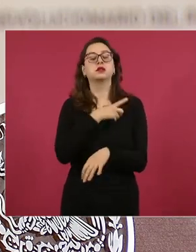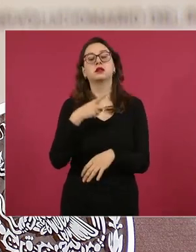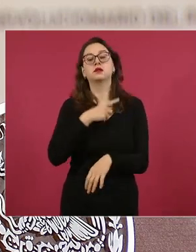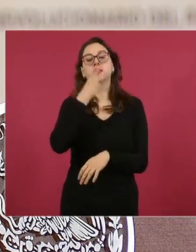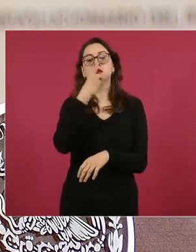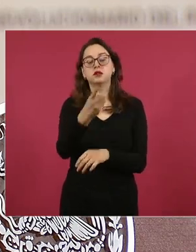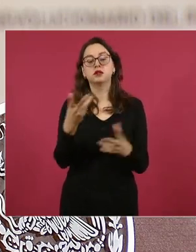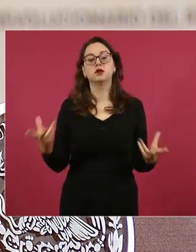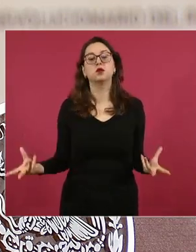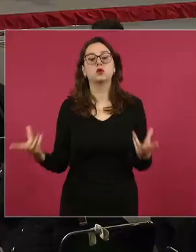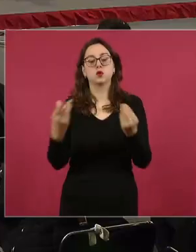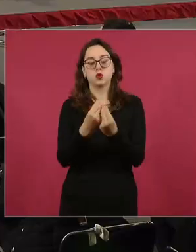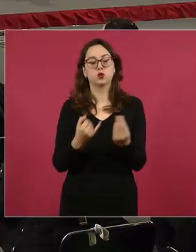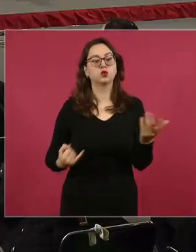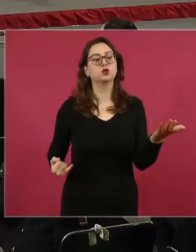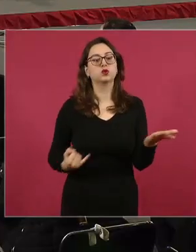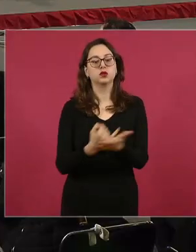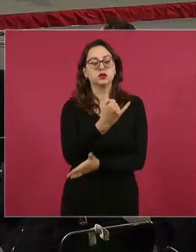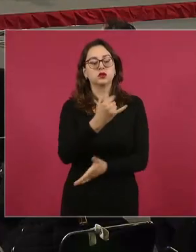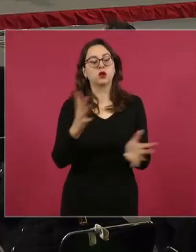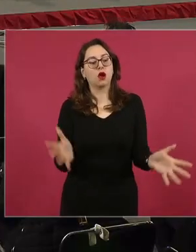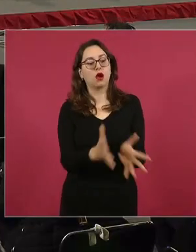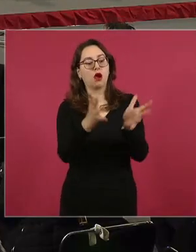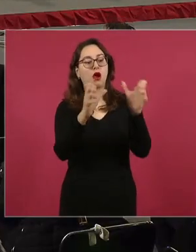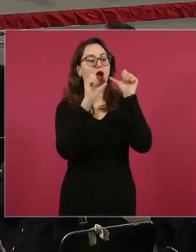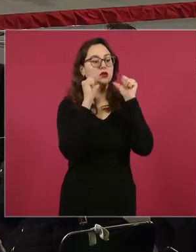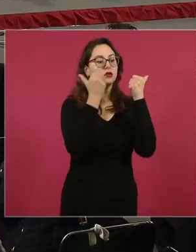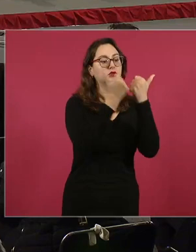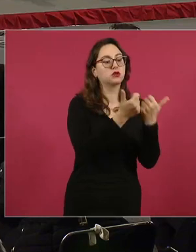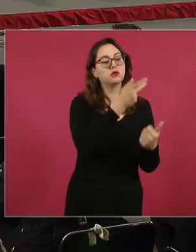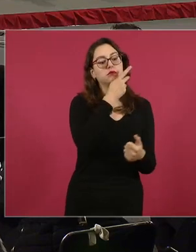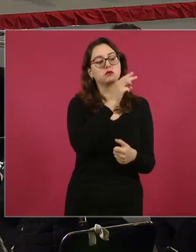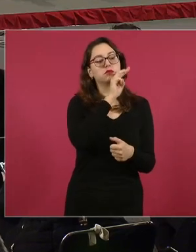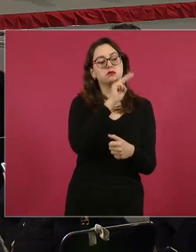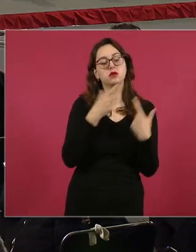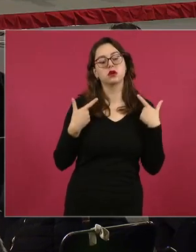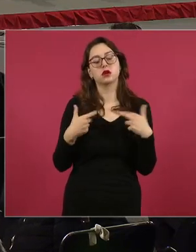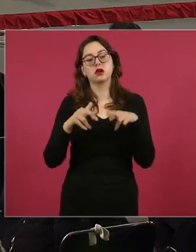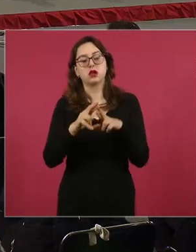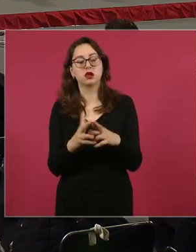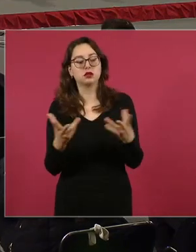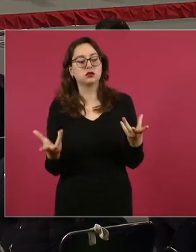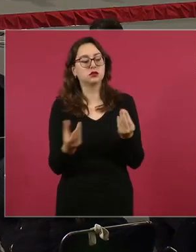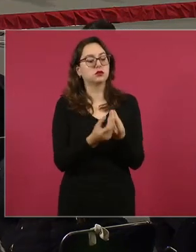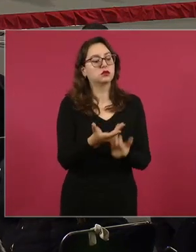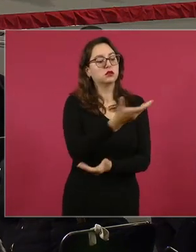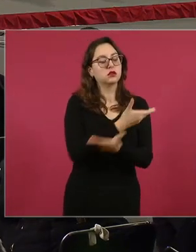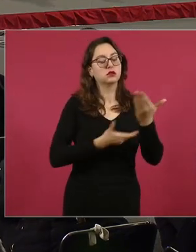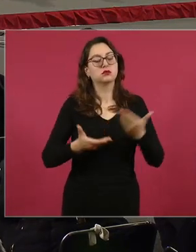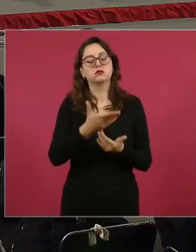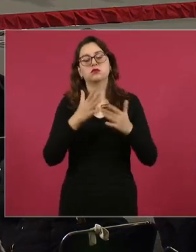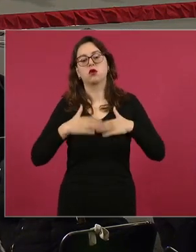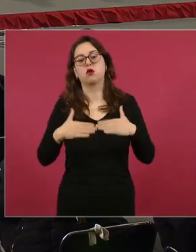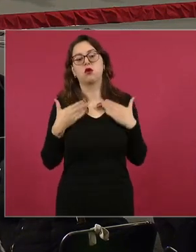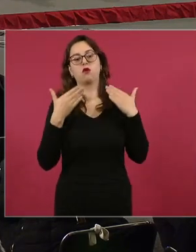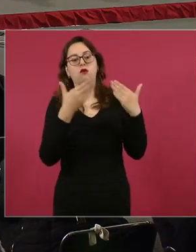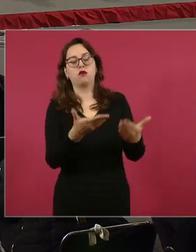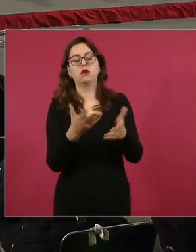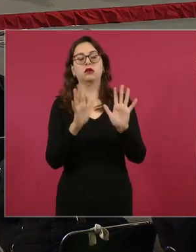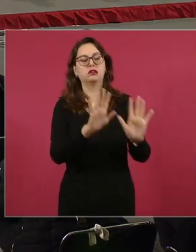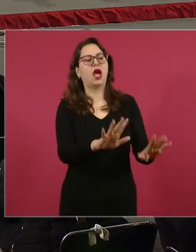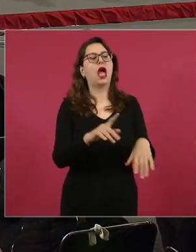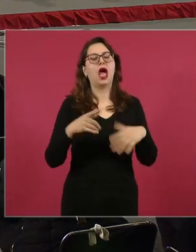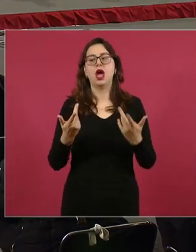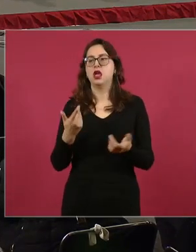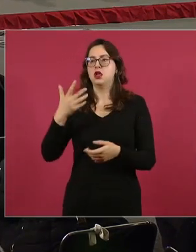la toma de decisiones en las escuelas, la administración participativa y la confianza en la ciudadanía, sin intermediarios